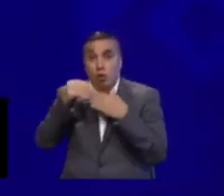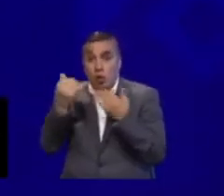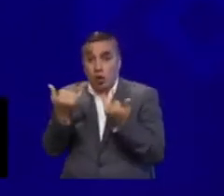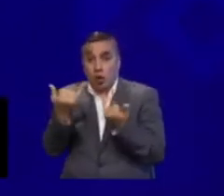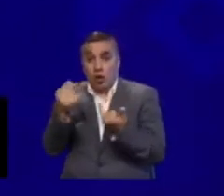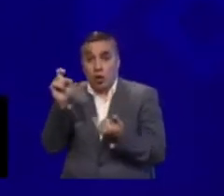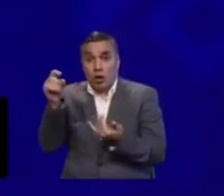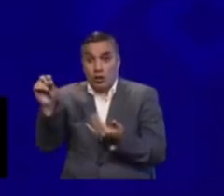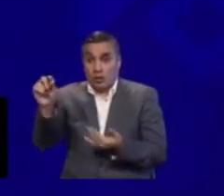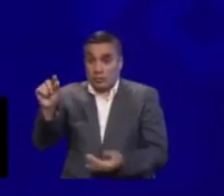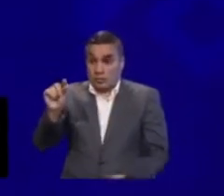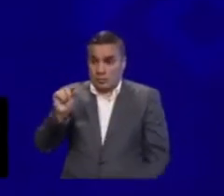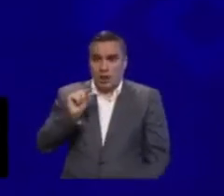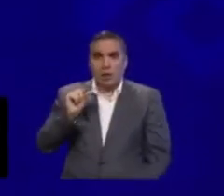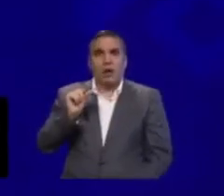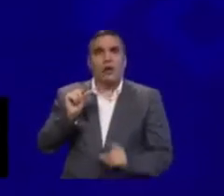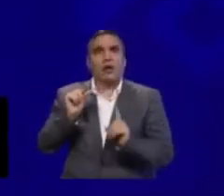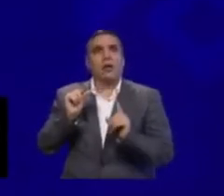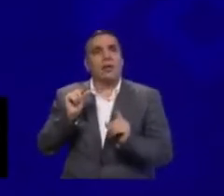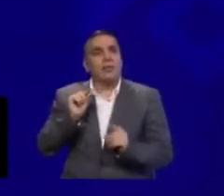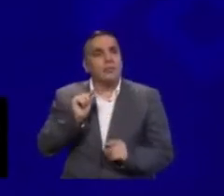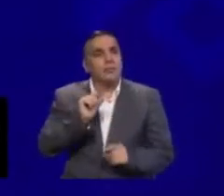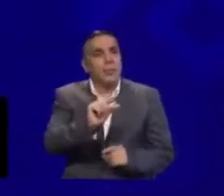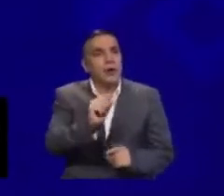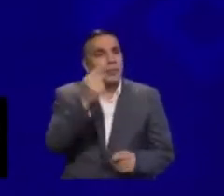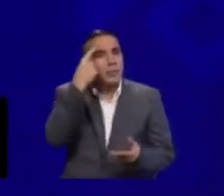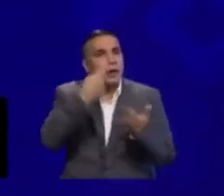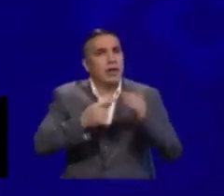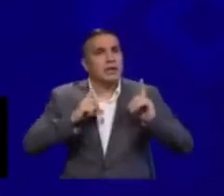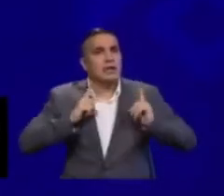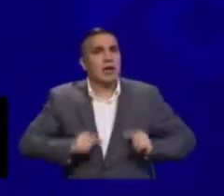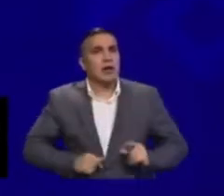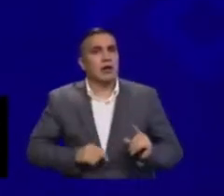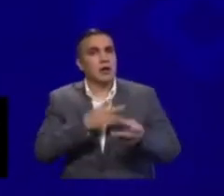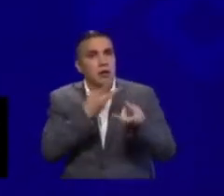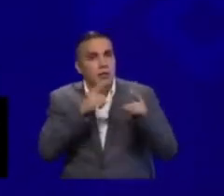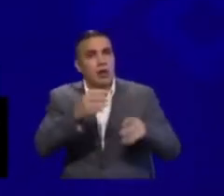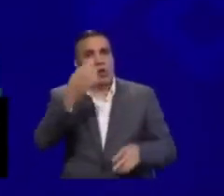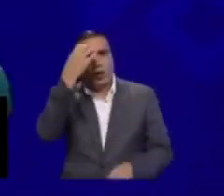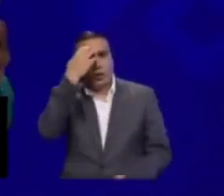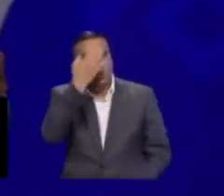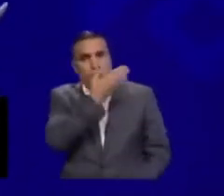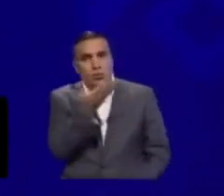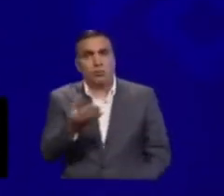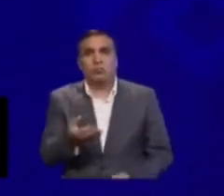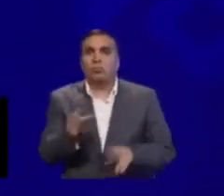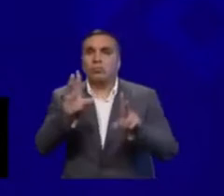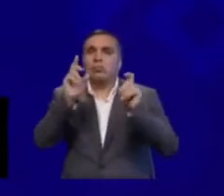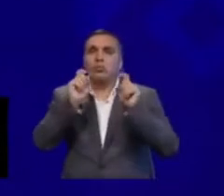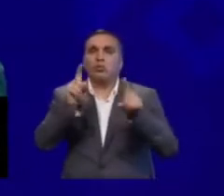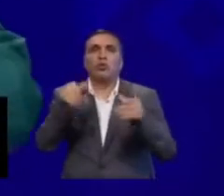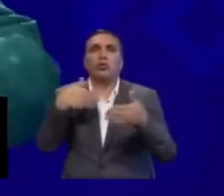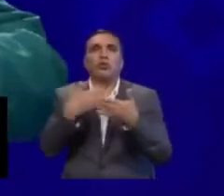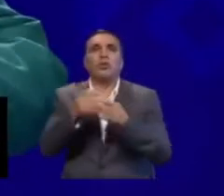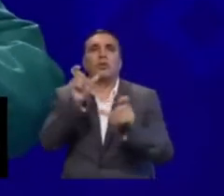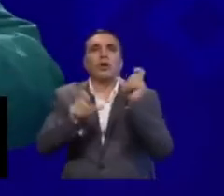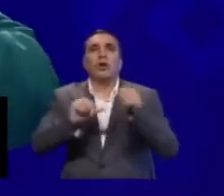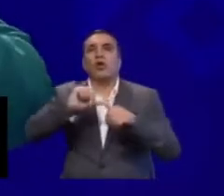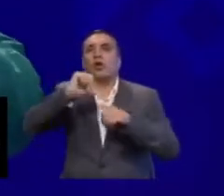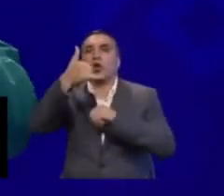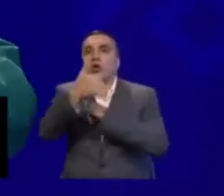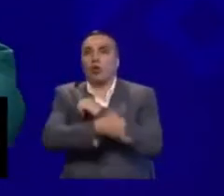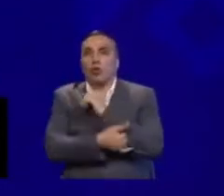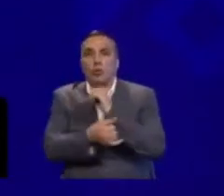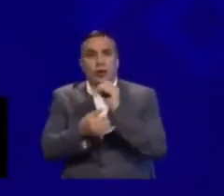momento recibimos tiene que ser invertido para salud y para la educación. Se preguntaba sobre movilidad humana, sobre los ecuatorianos